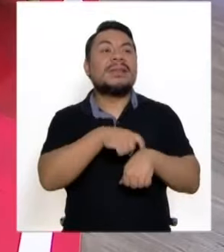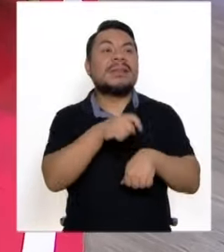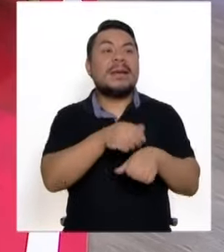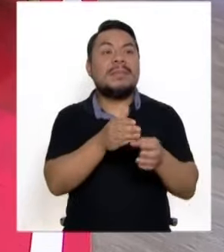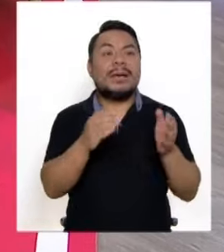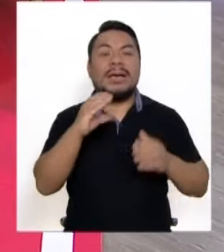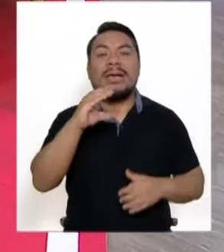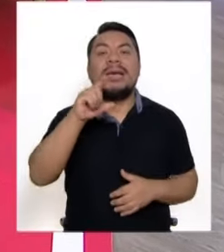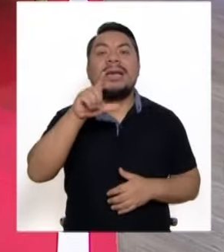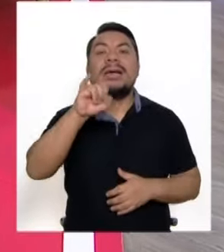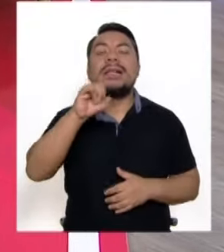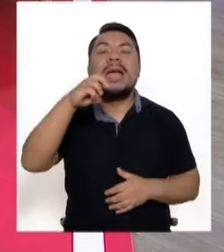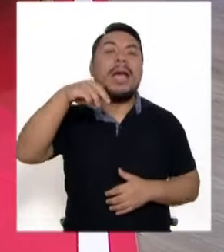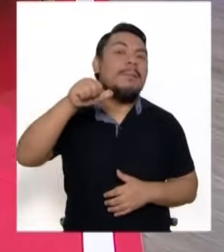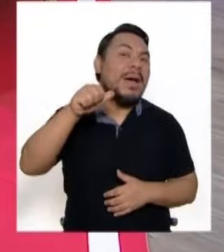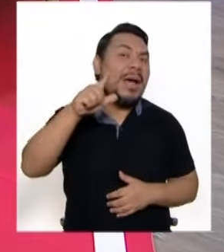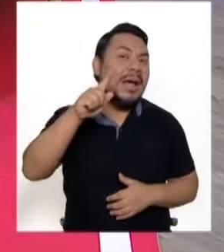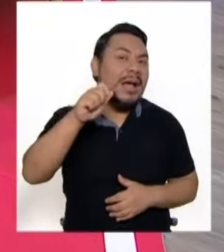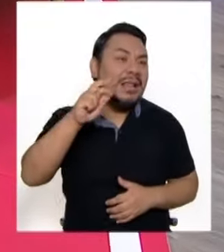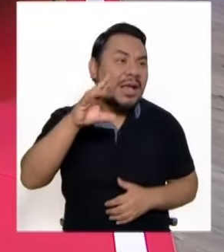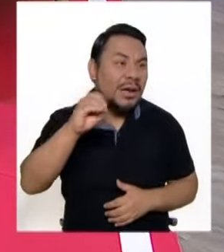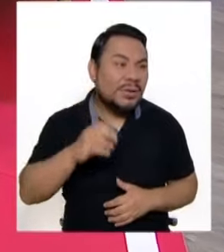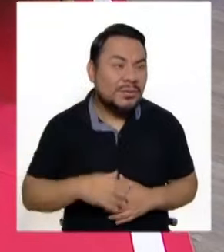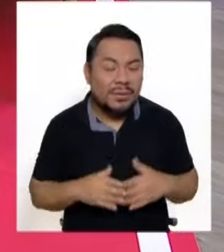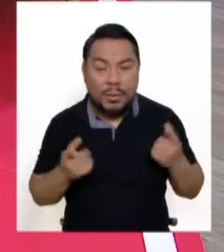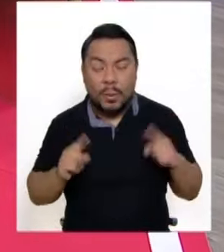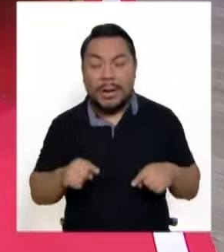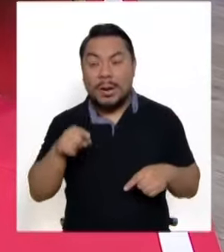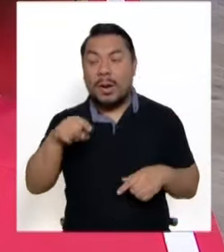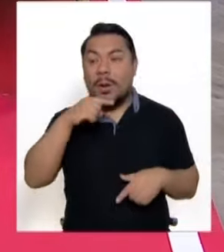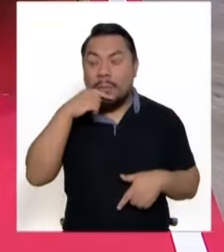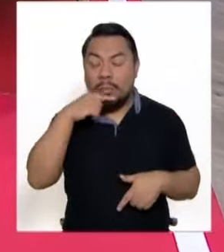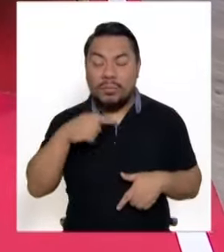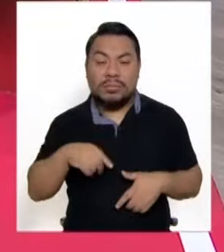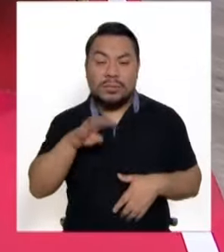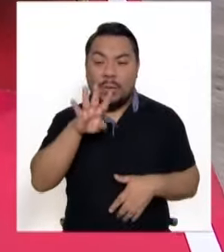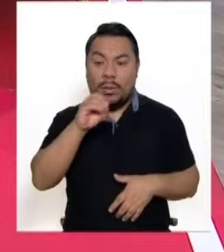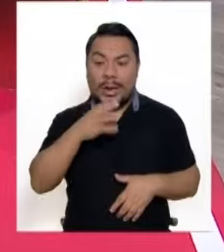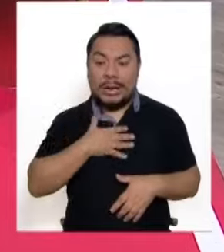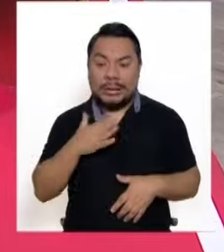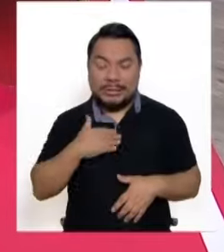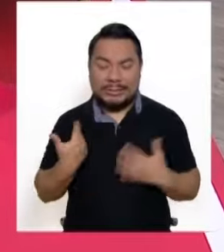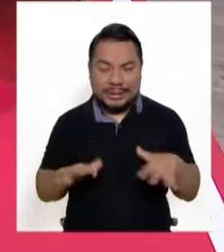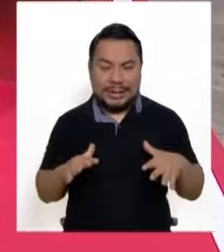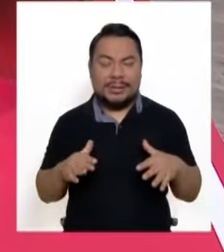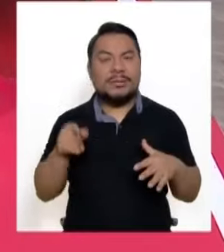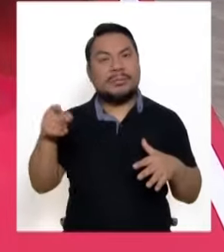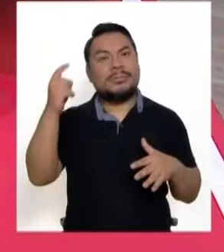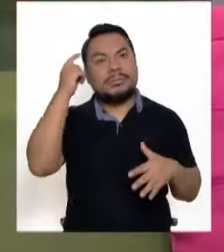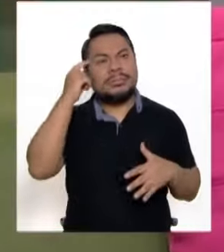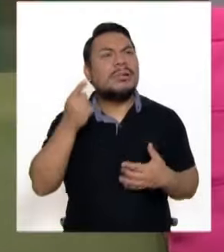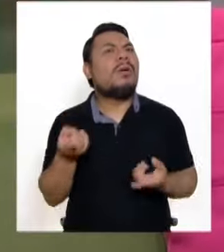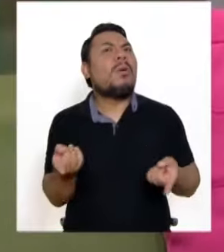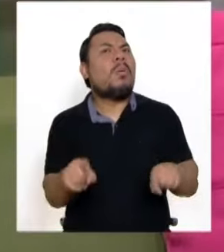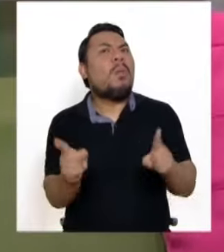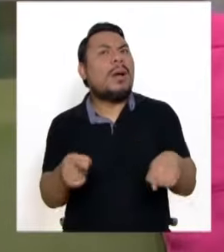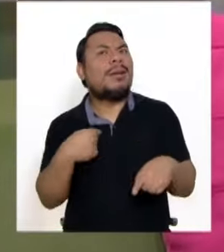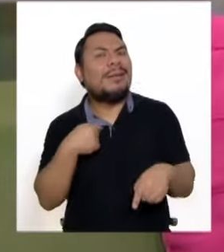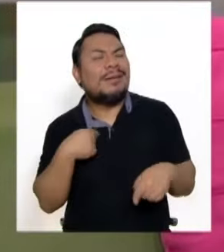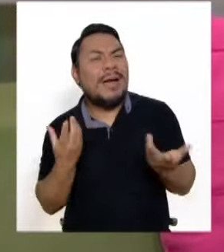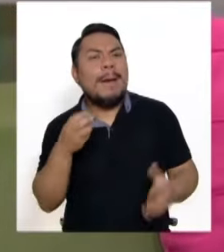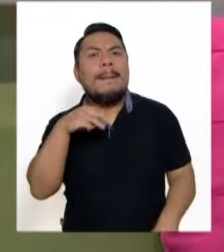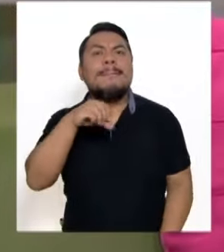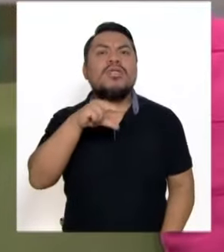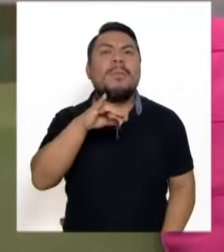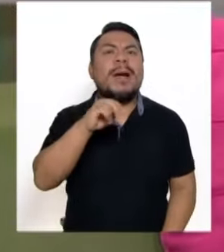Entonces, cuando una mujer sube un peldaño más en la escalera de la vida, llegó a los 40 y entonces dice, ahora, ¿cuándo me viene la menopausia?